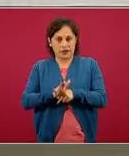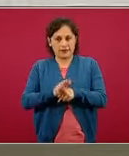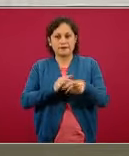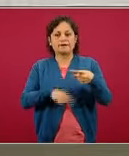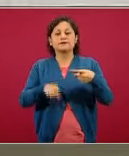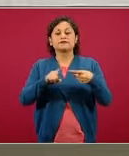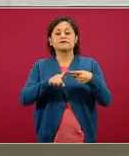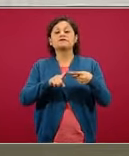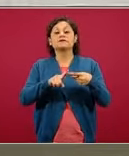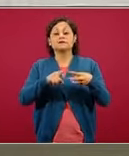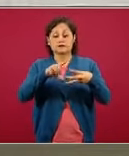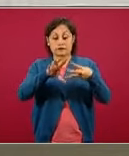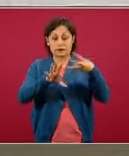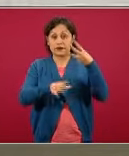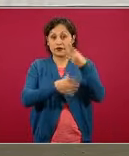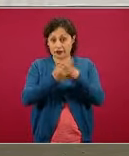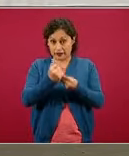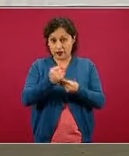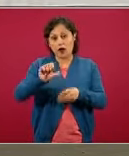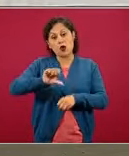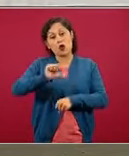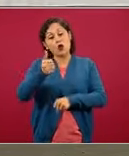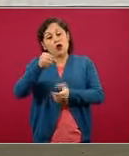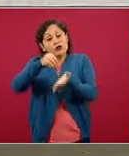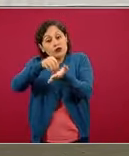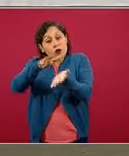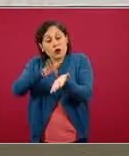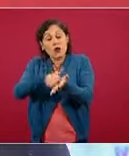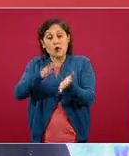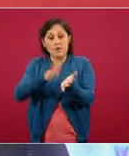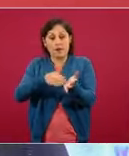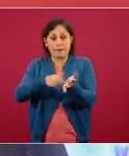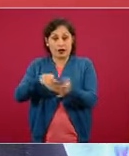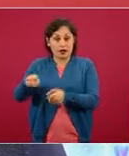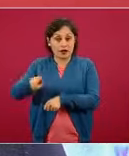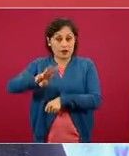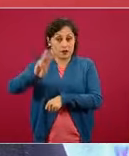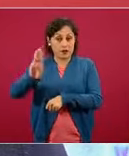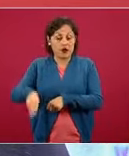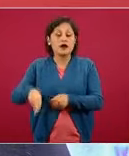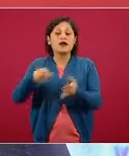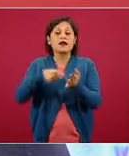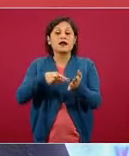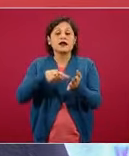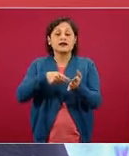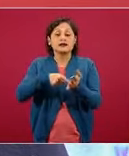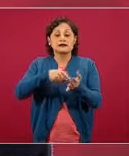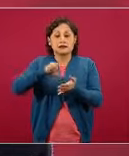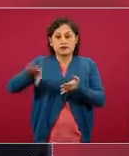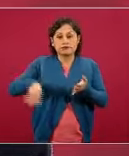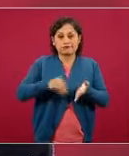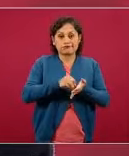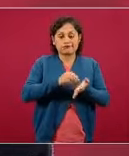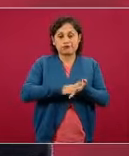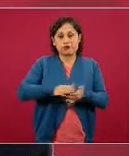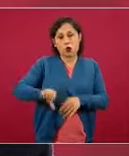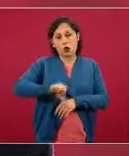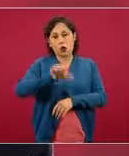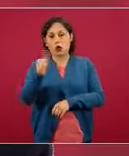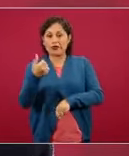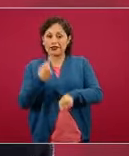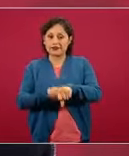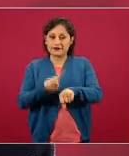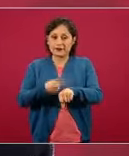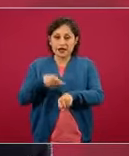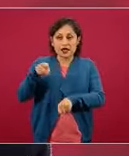apartado dentro del certificado de defunción que registra precisamente a otras enfermedades que pueden haber contribuido a la